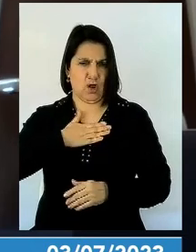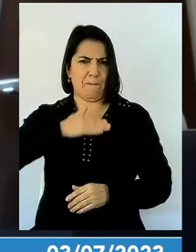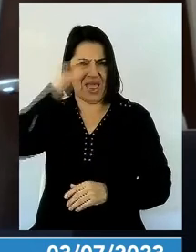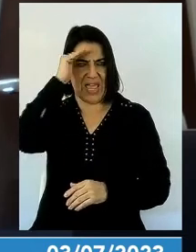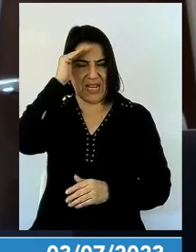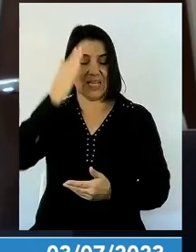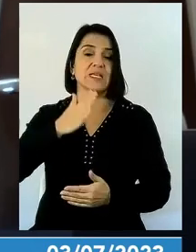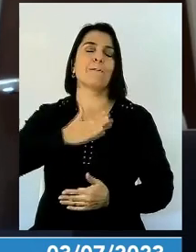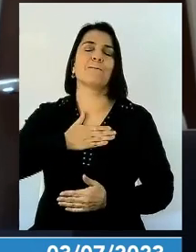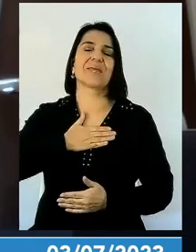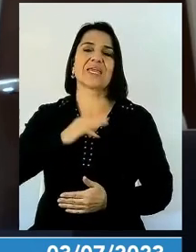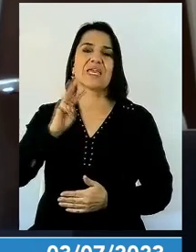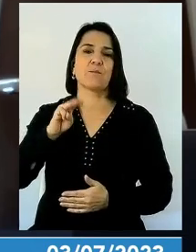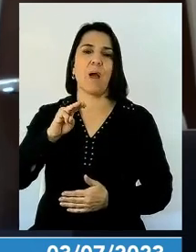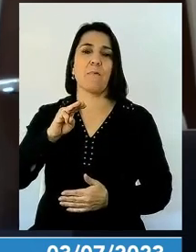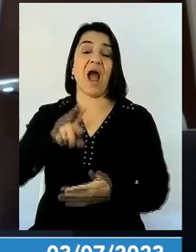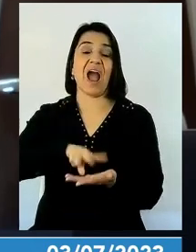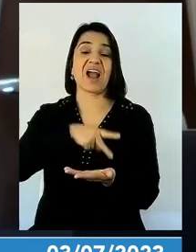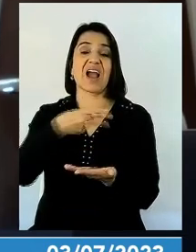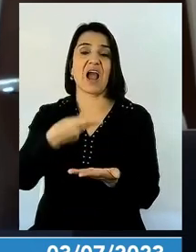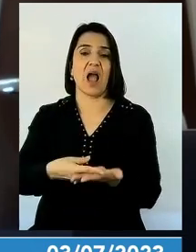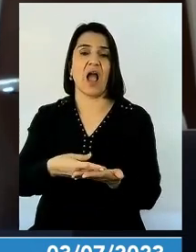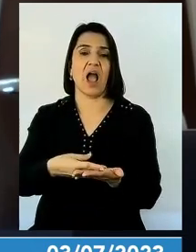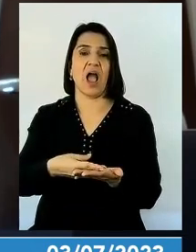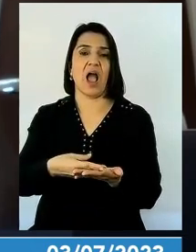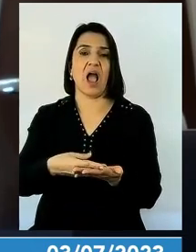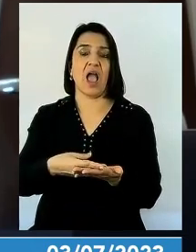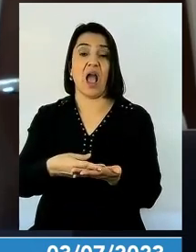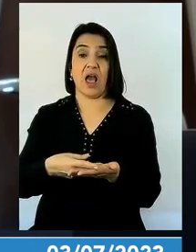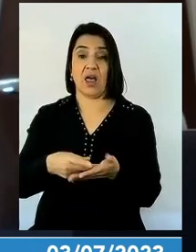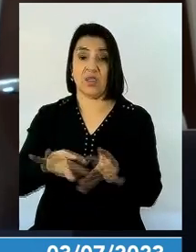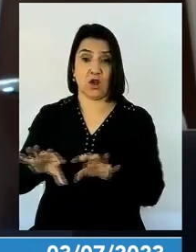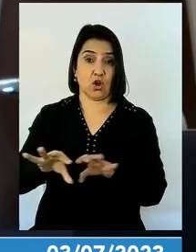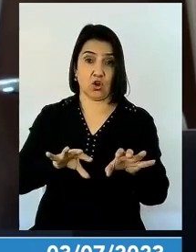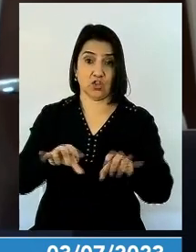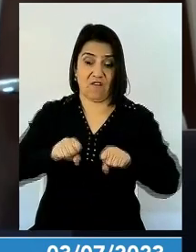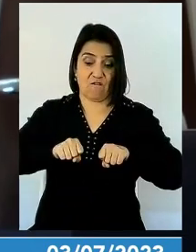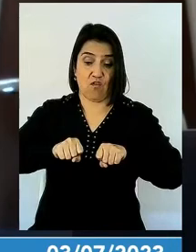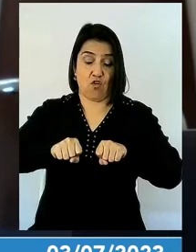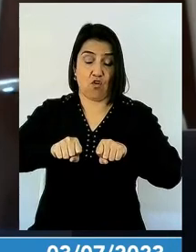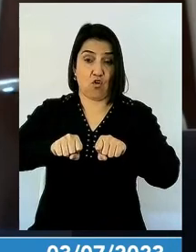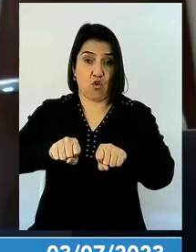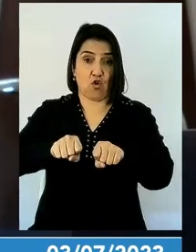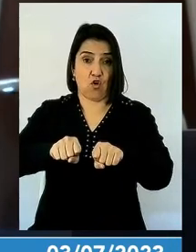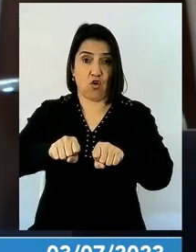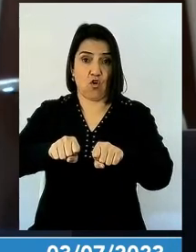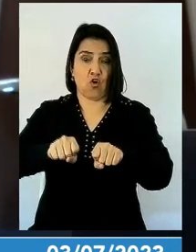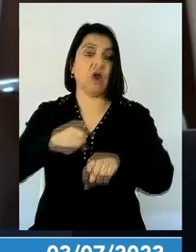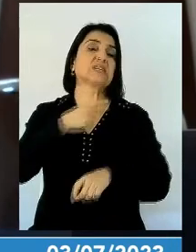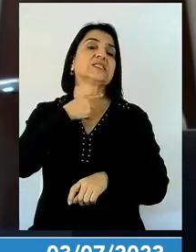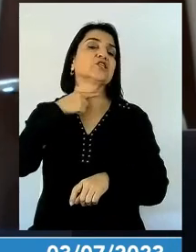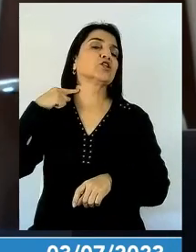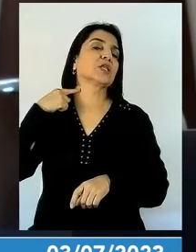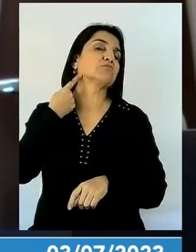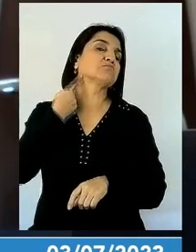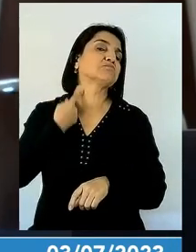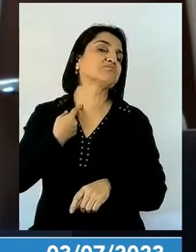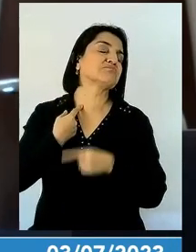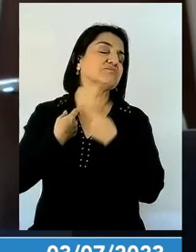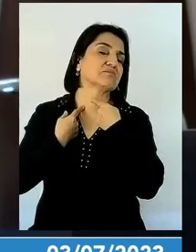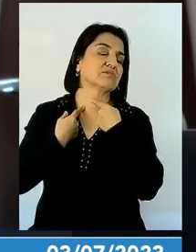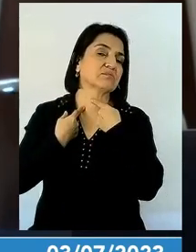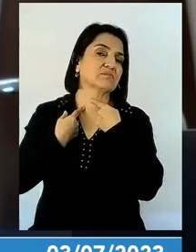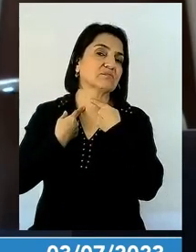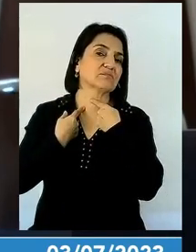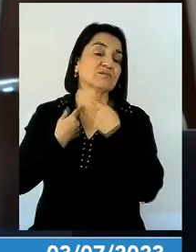una caída sobre uno de estos aparatos, que es un burro, y se corta el cuello. Cuando pasamos por